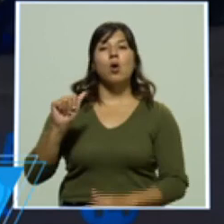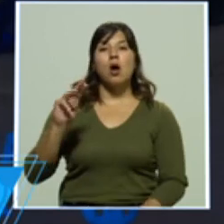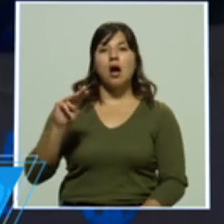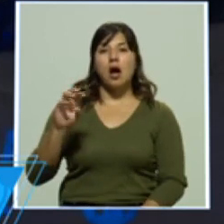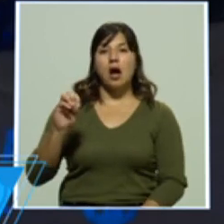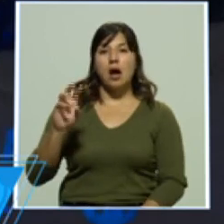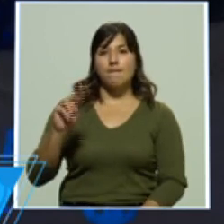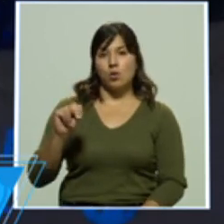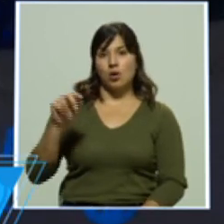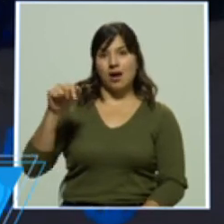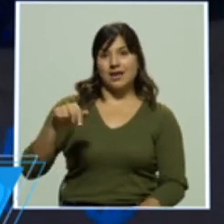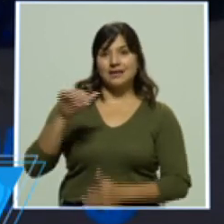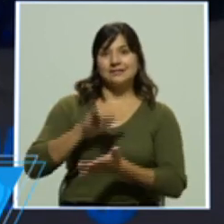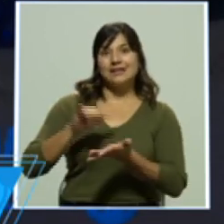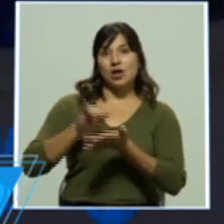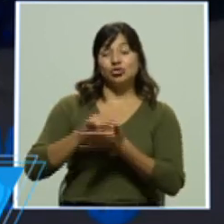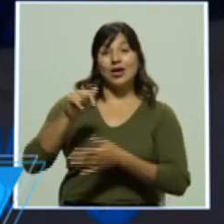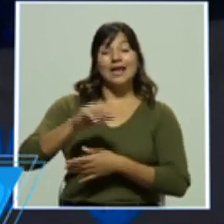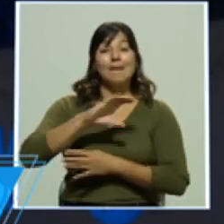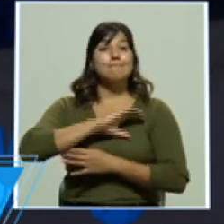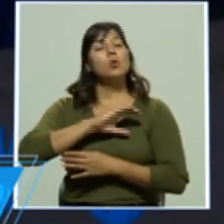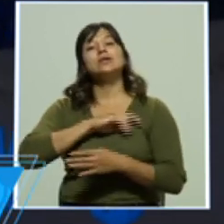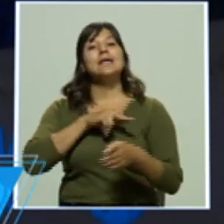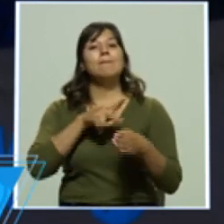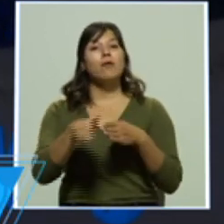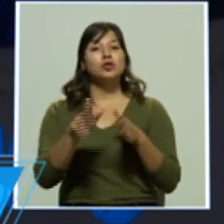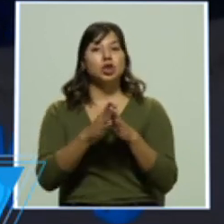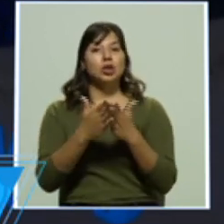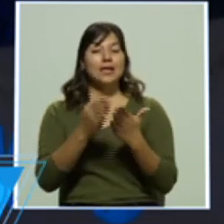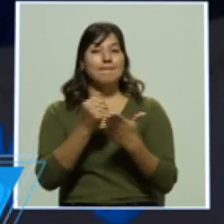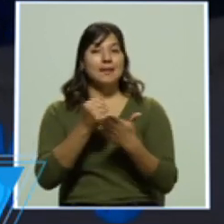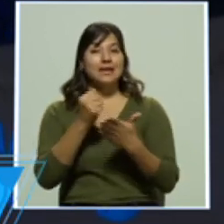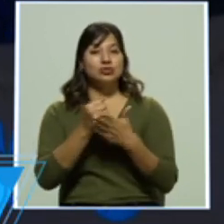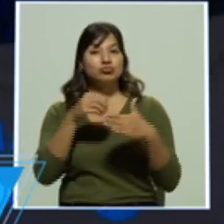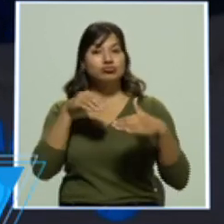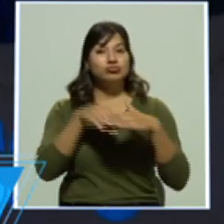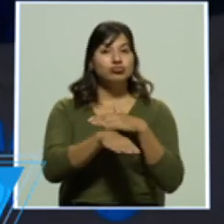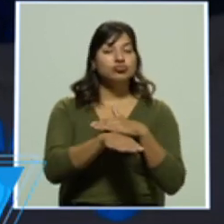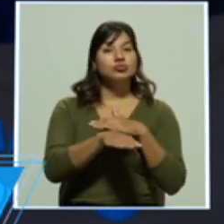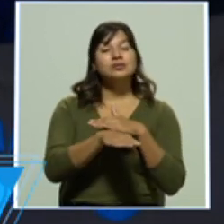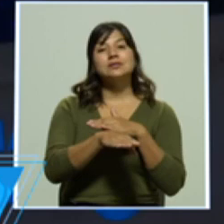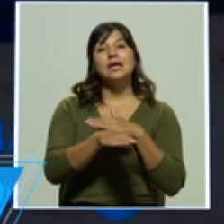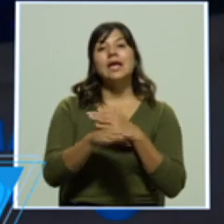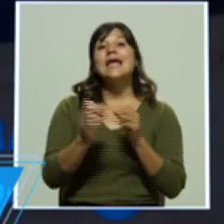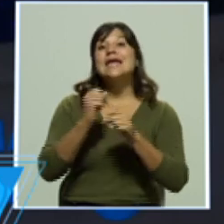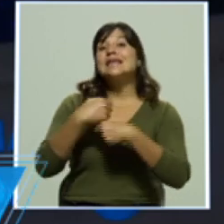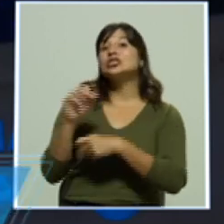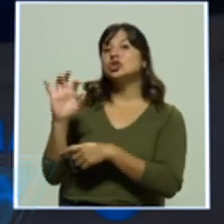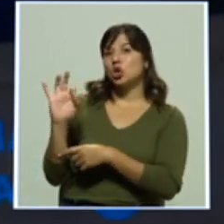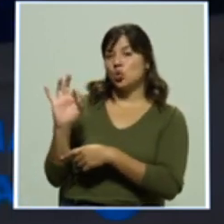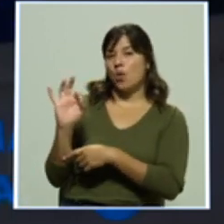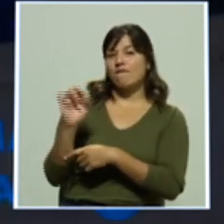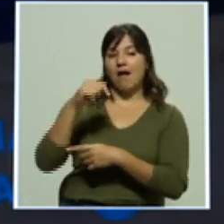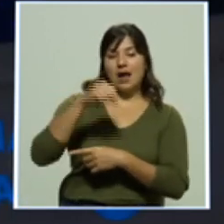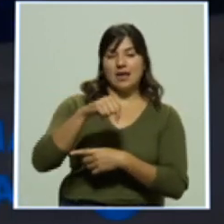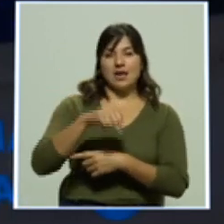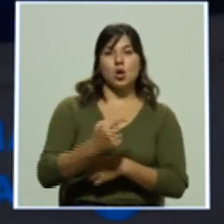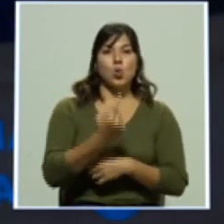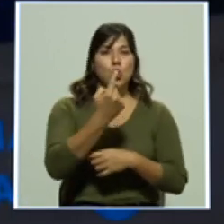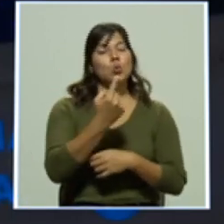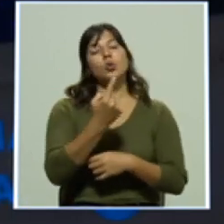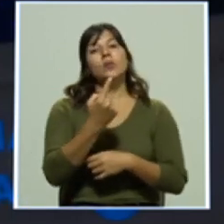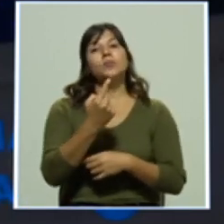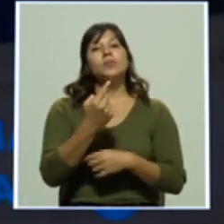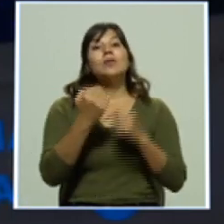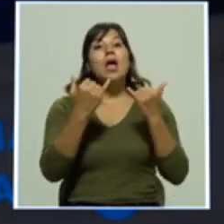de los puntos donde la Policía Profesional de Migración realizó allanamientos de los 9 que se ejecutaron esta tarde. Vamos a